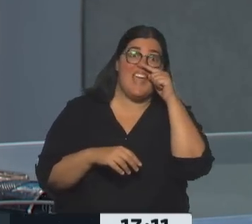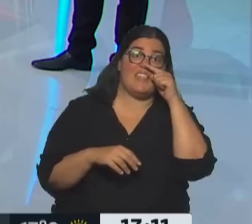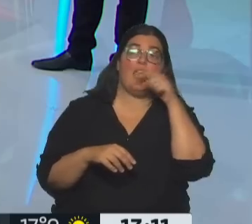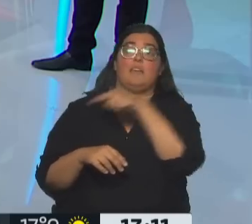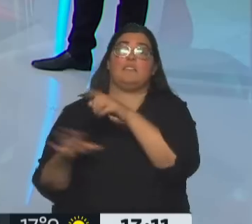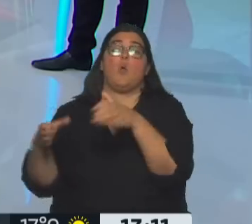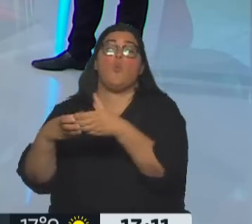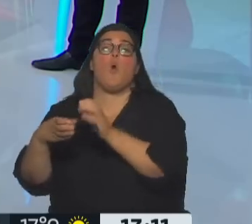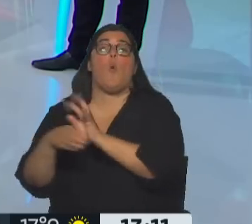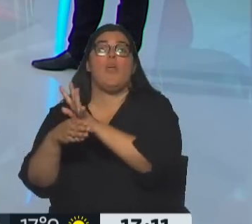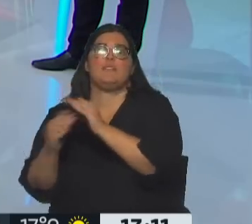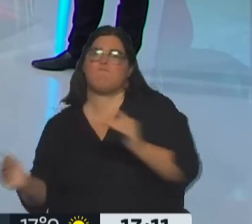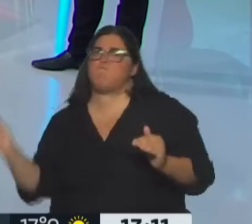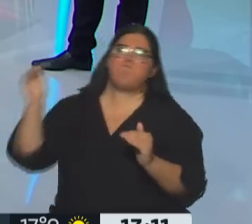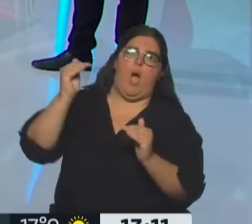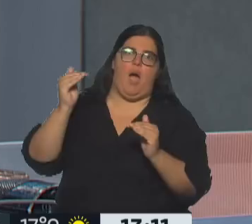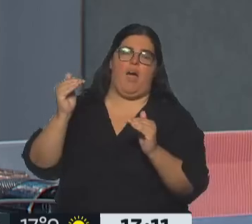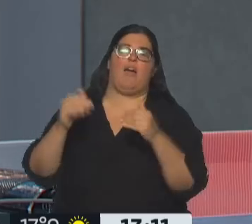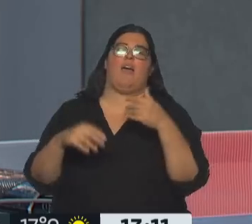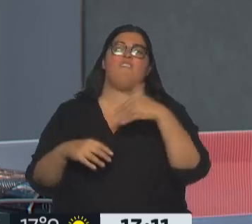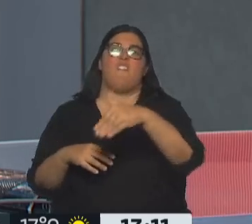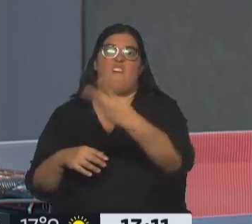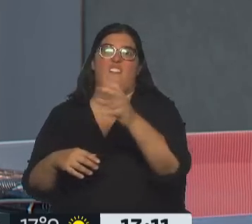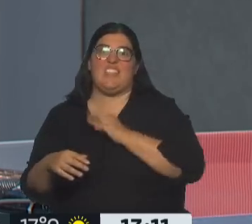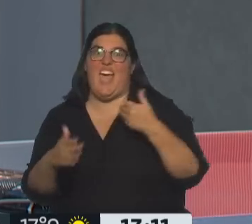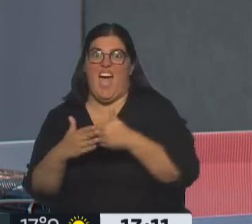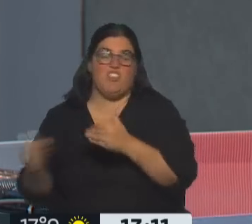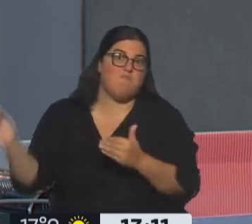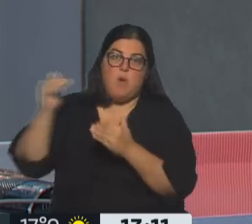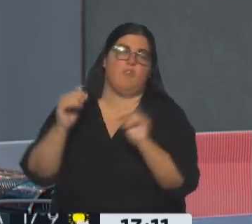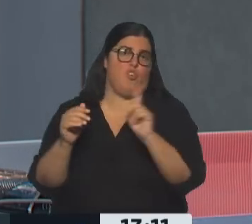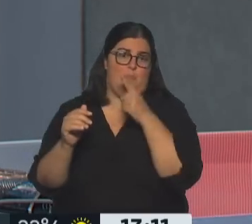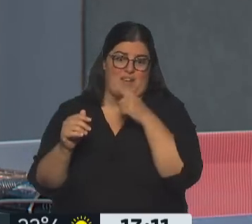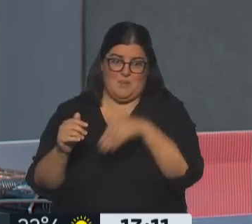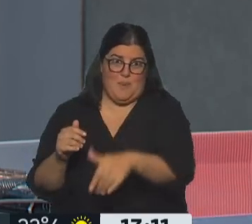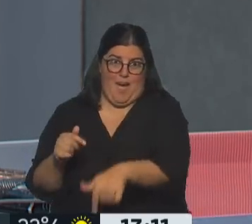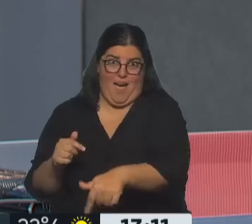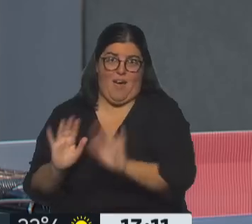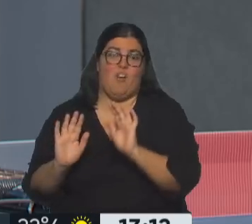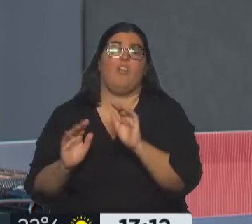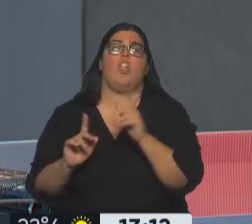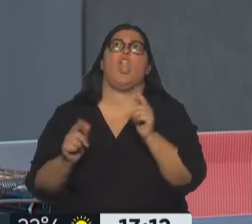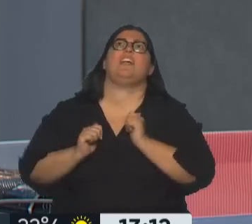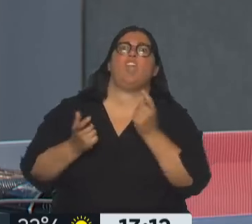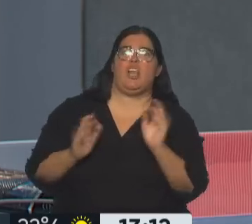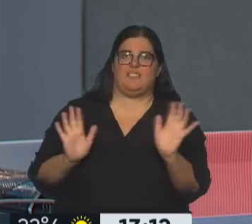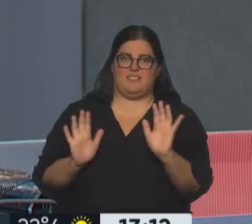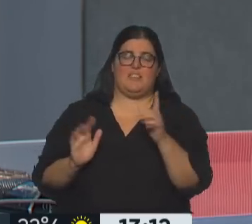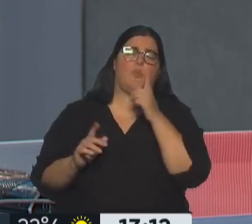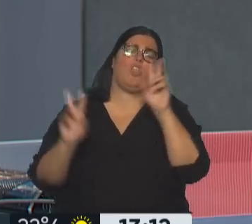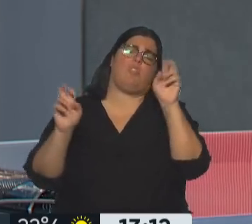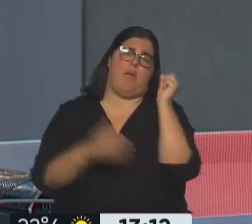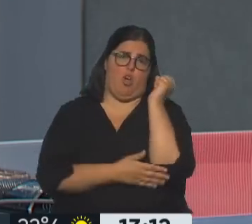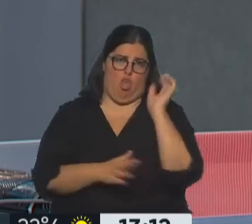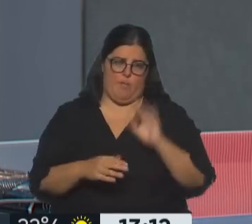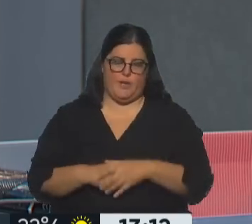que no va a haber que esperar 2 décadas para que esto pase, me parece que es lo que empezamos a ver un poco en cuanto, si se quiere, a lo económico, y